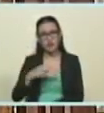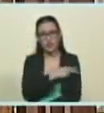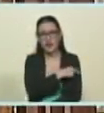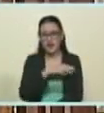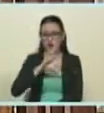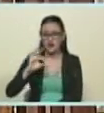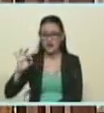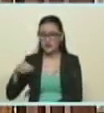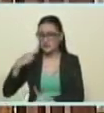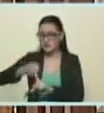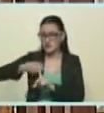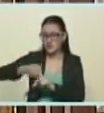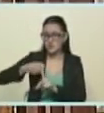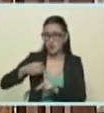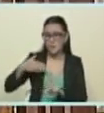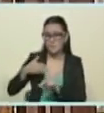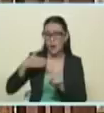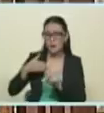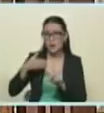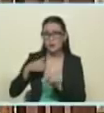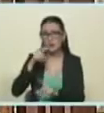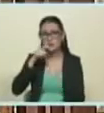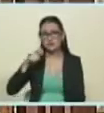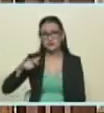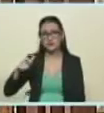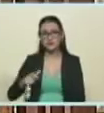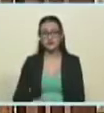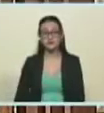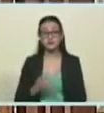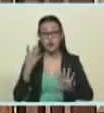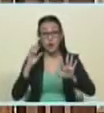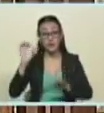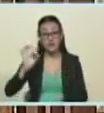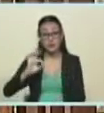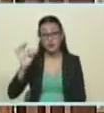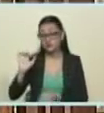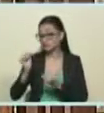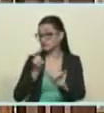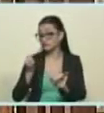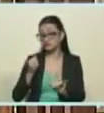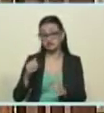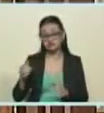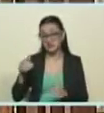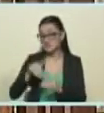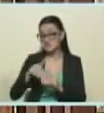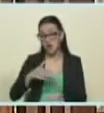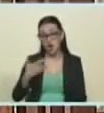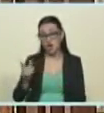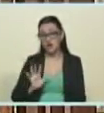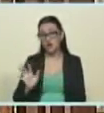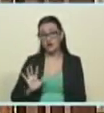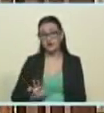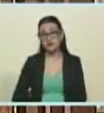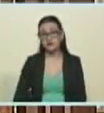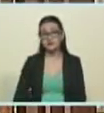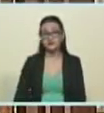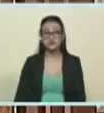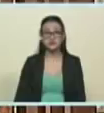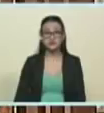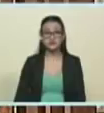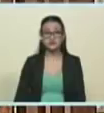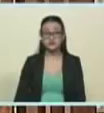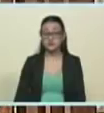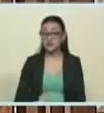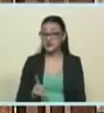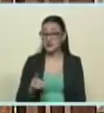bases perseguidas de entonces. El 90% rechazaba el camino electoral y decía que era una traición ir a